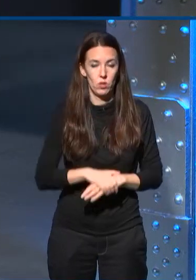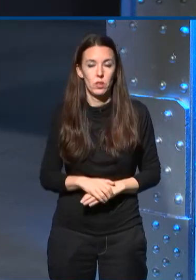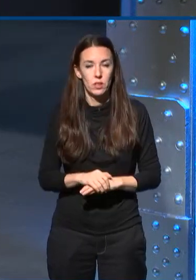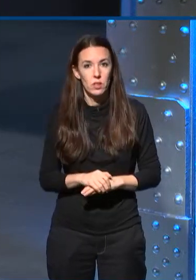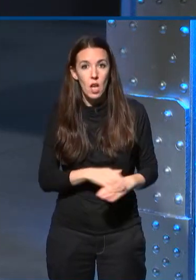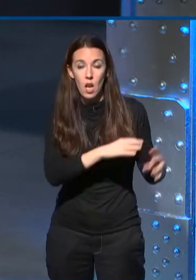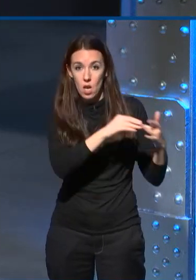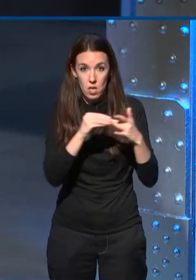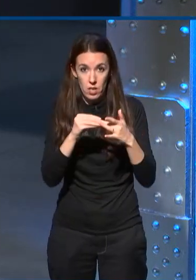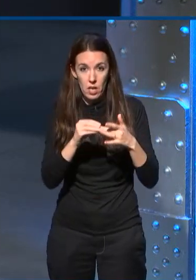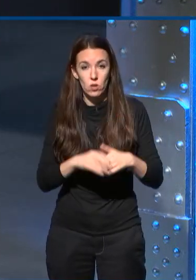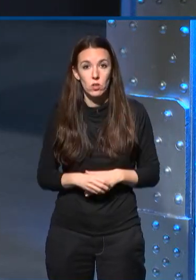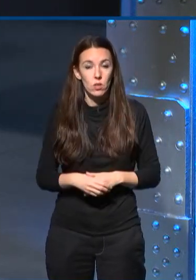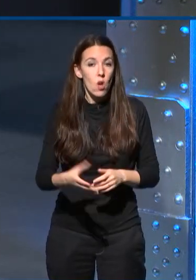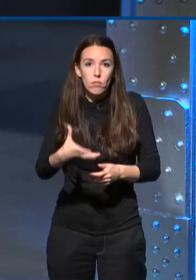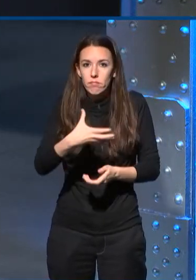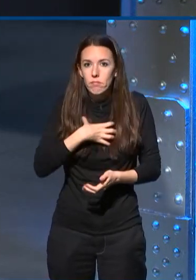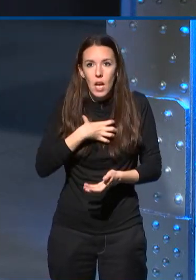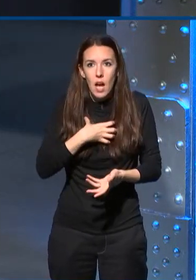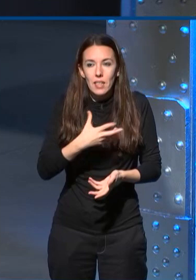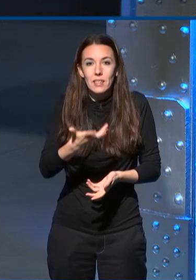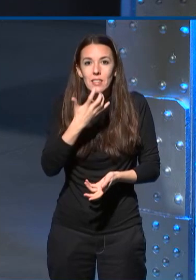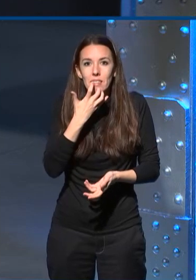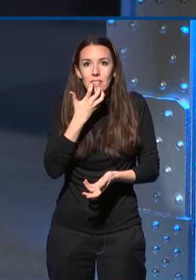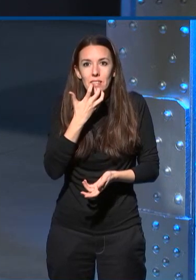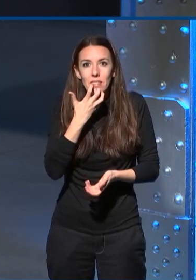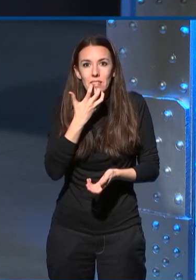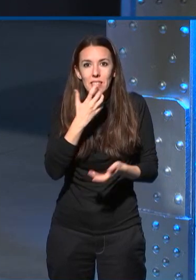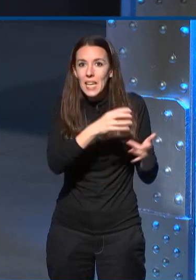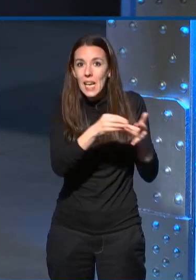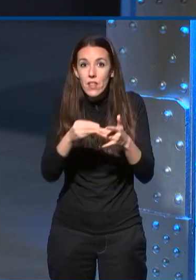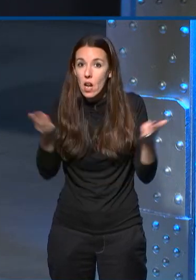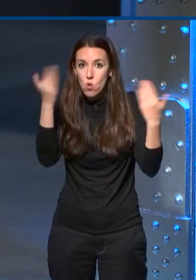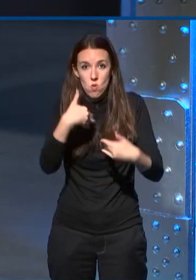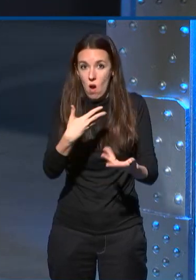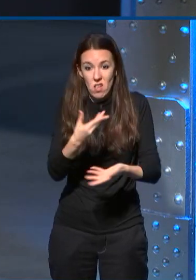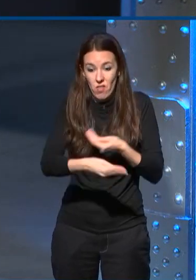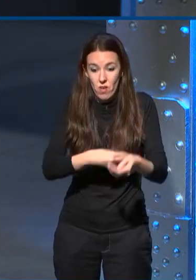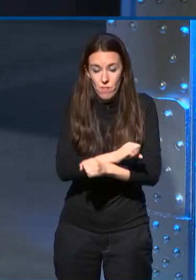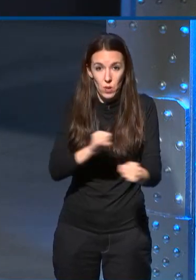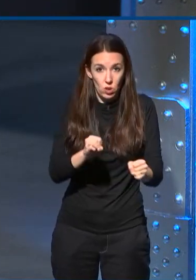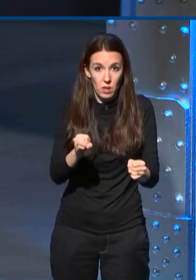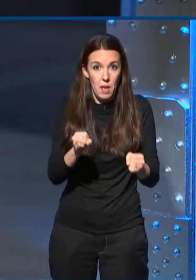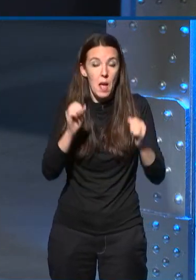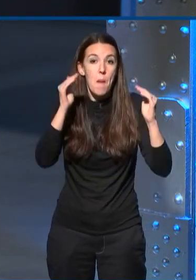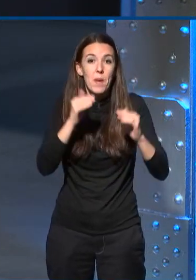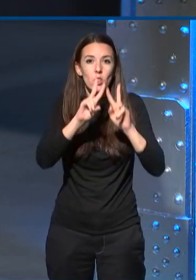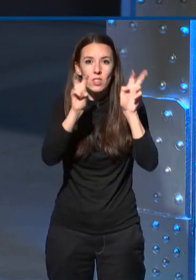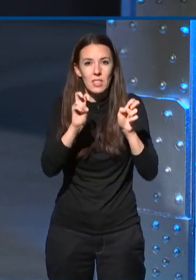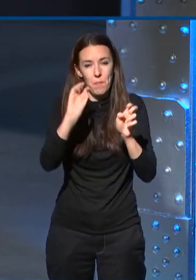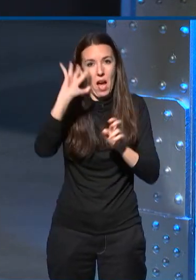Liderazgo. No se puede hacer nada sin una gran dosis de liderazgo. Y menos en tema